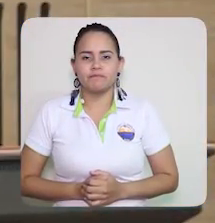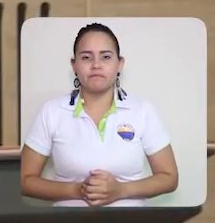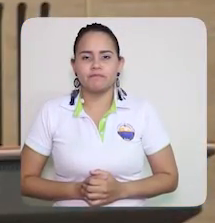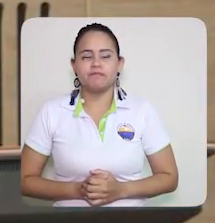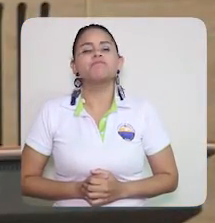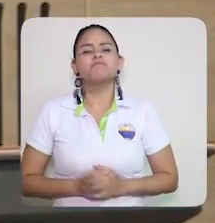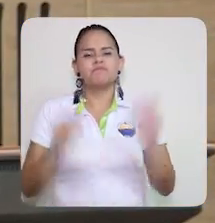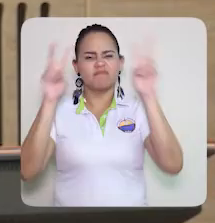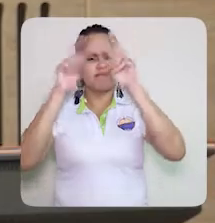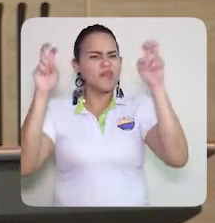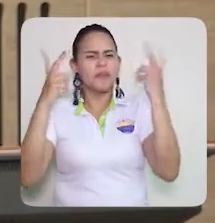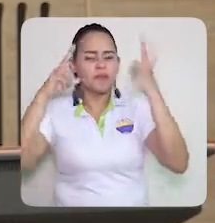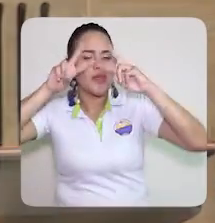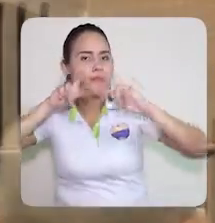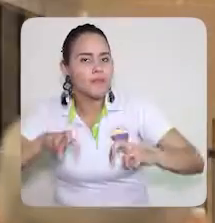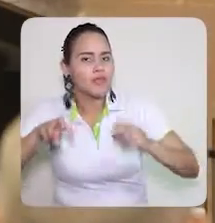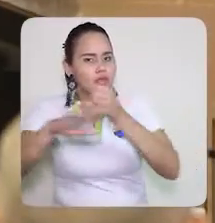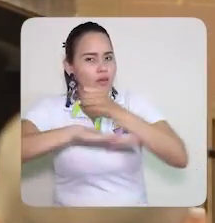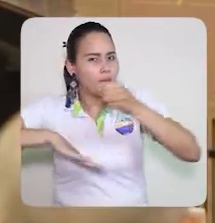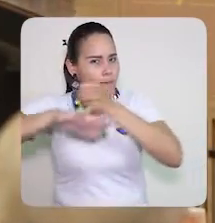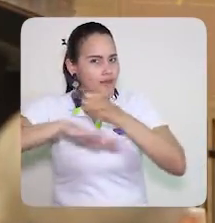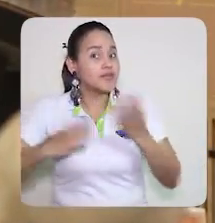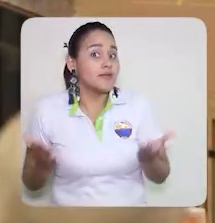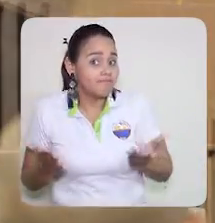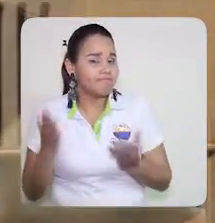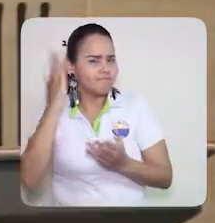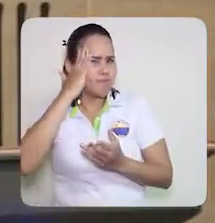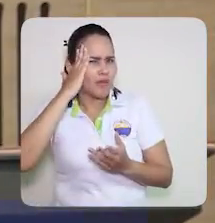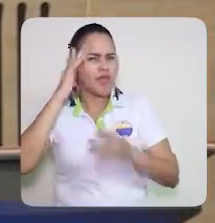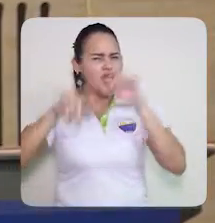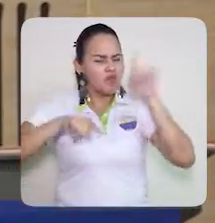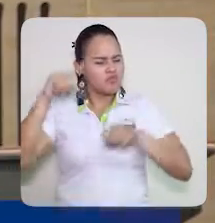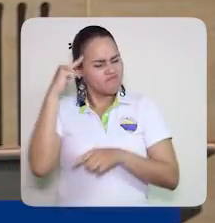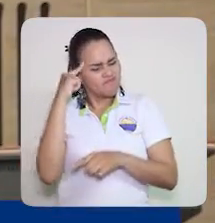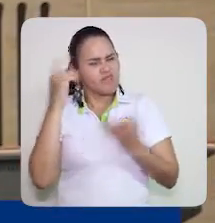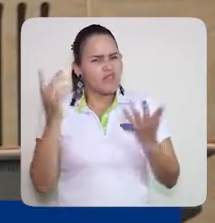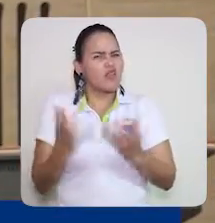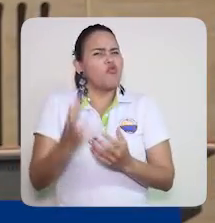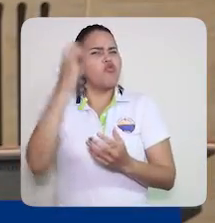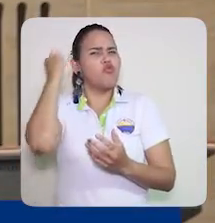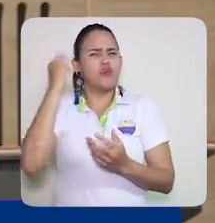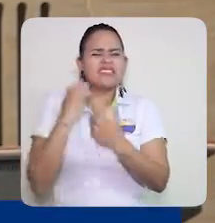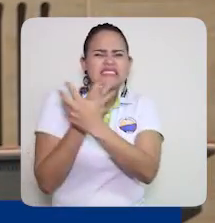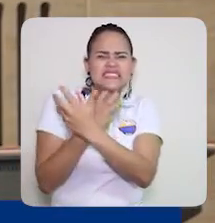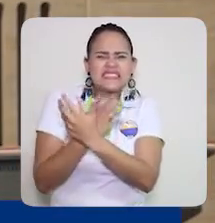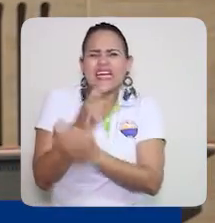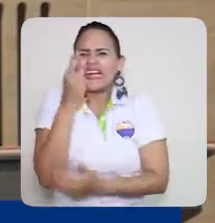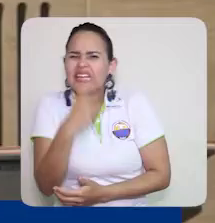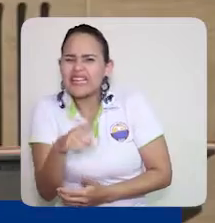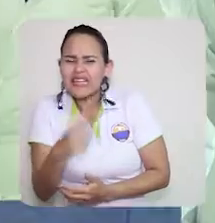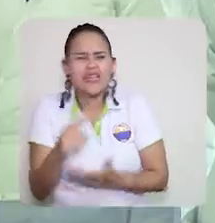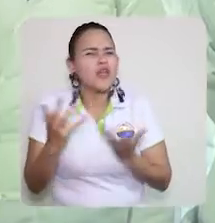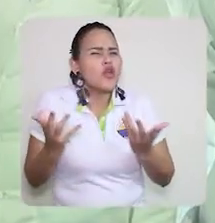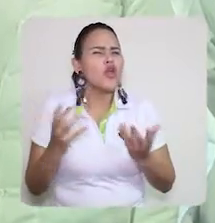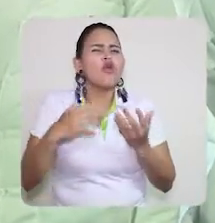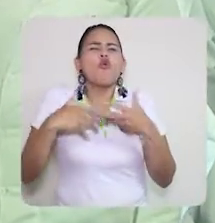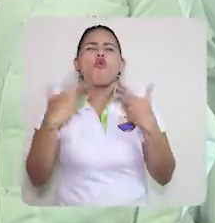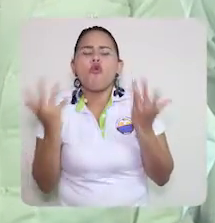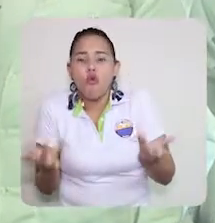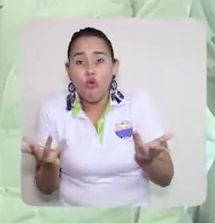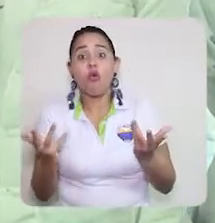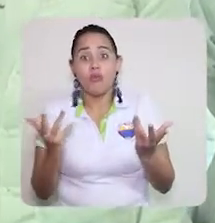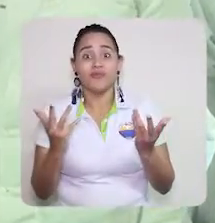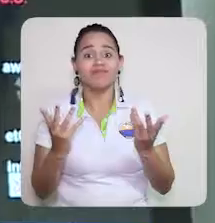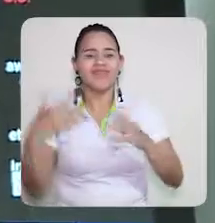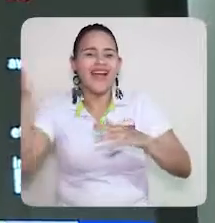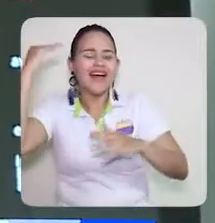viejo debate entre la investigación básica y aplicada. El famoso libro de Stokes decía, bueno, los cuadrantes de la ciencia, no, hay que volver a lo básico. La investigación de